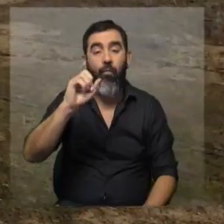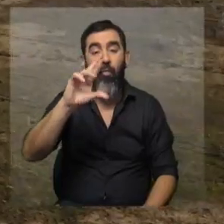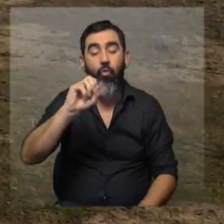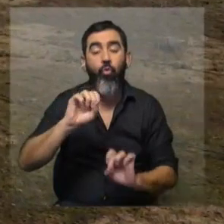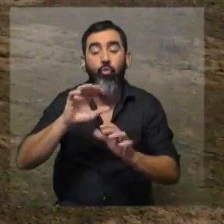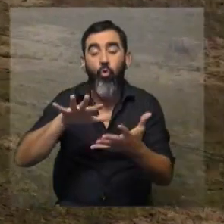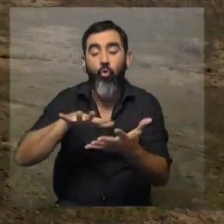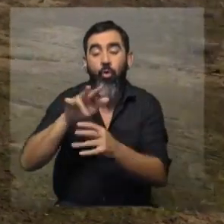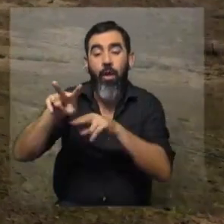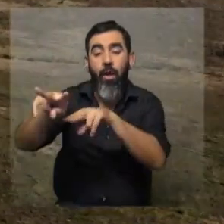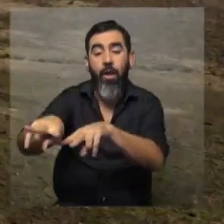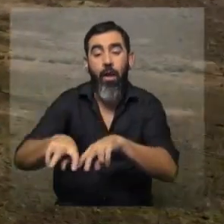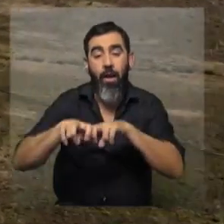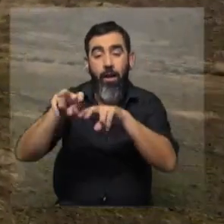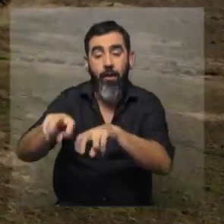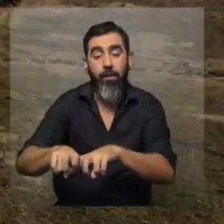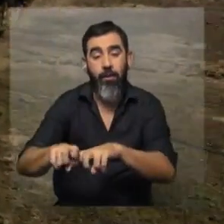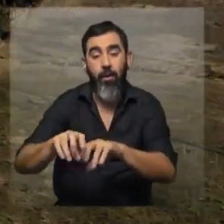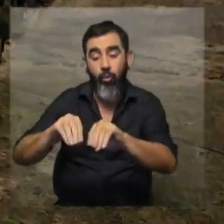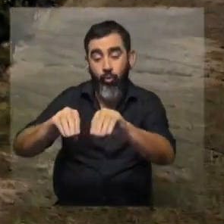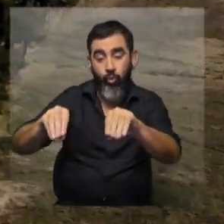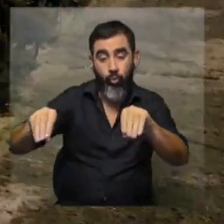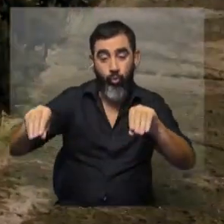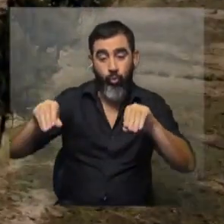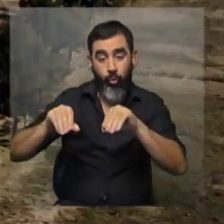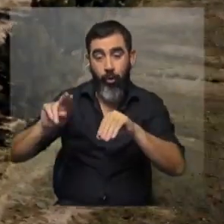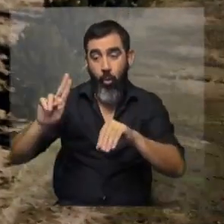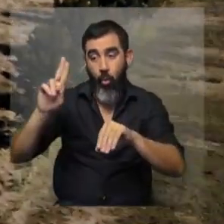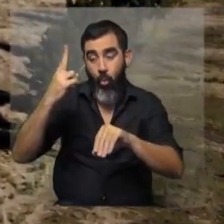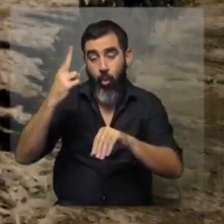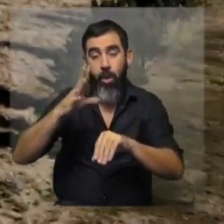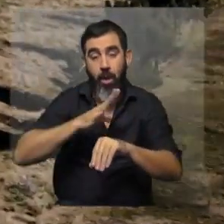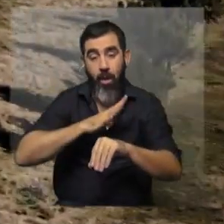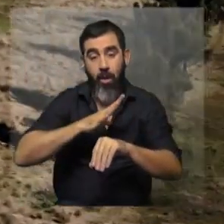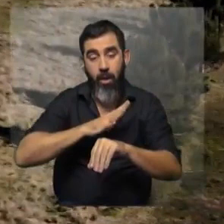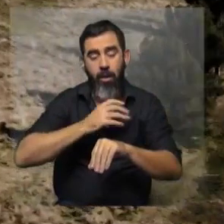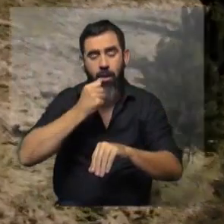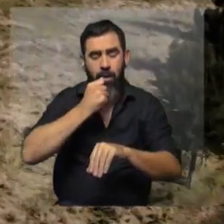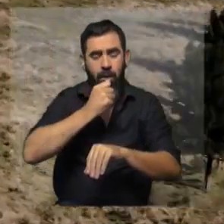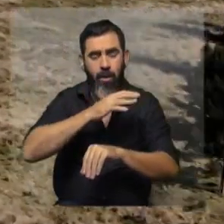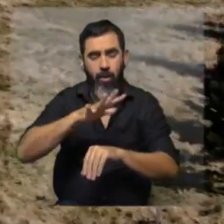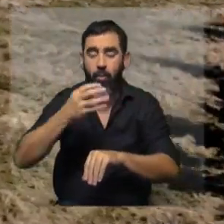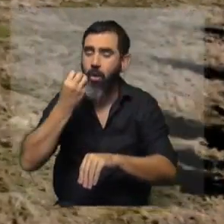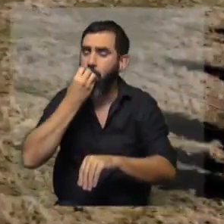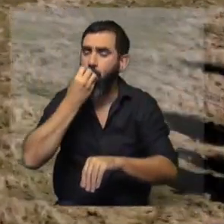agrícolas. Desde el punto de vista de los suelos, Uruguay en ciencia tiene una gran historia, una historia muy